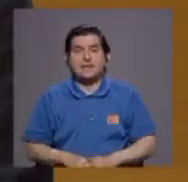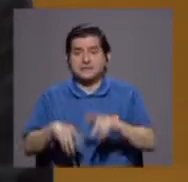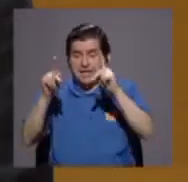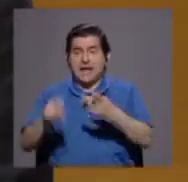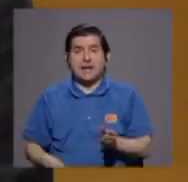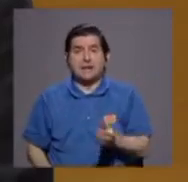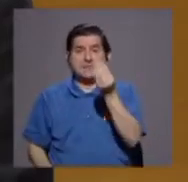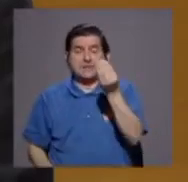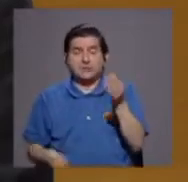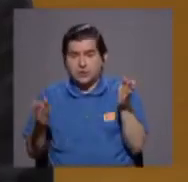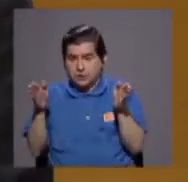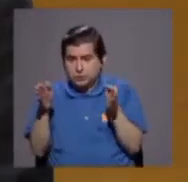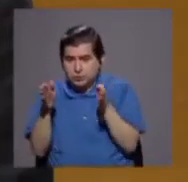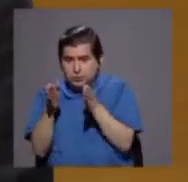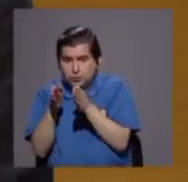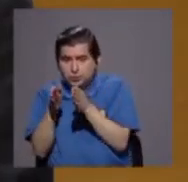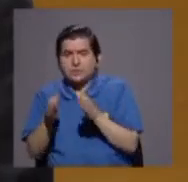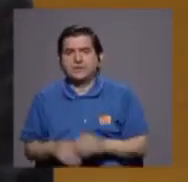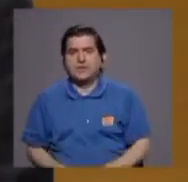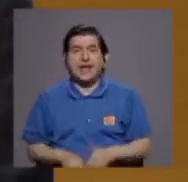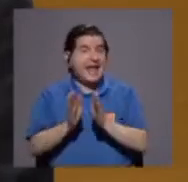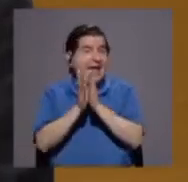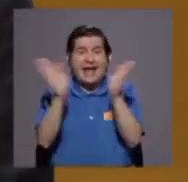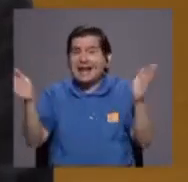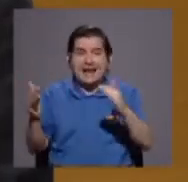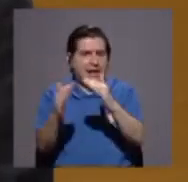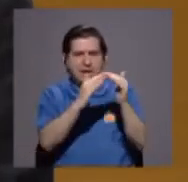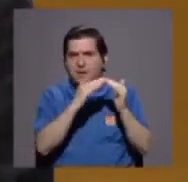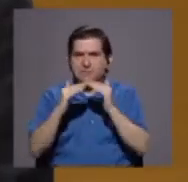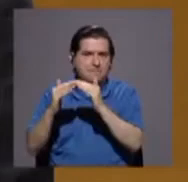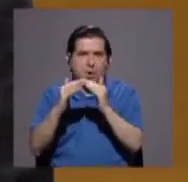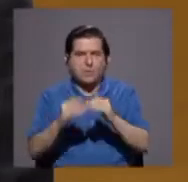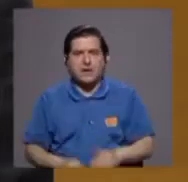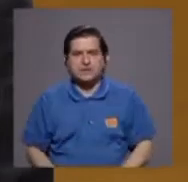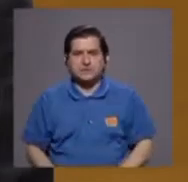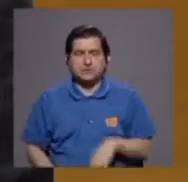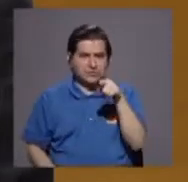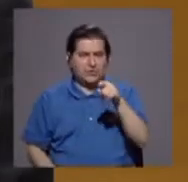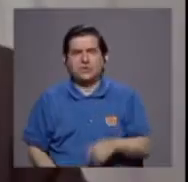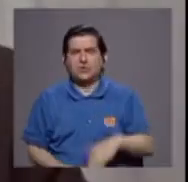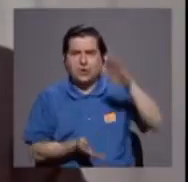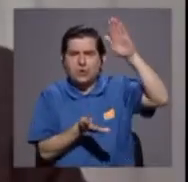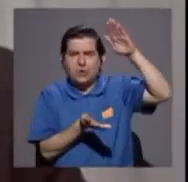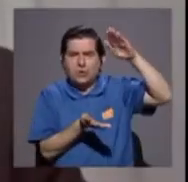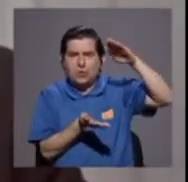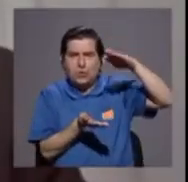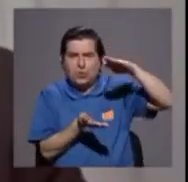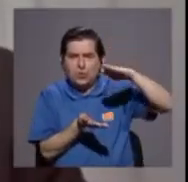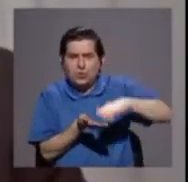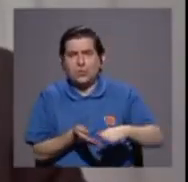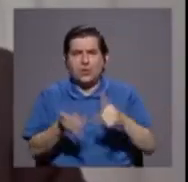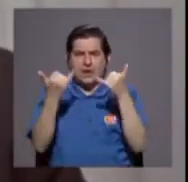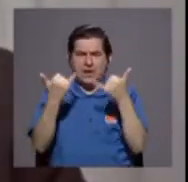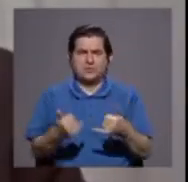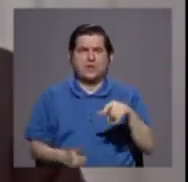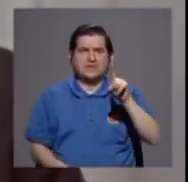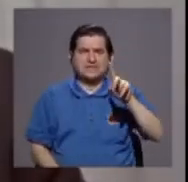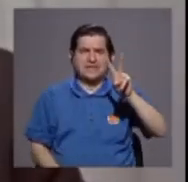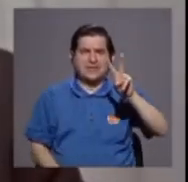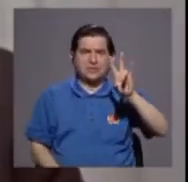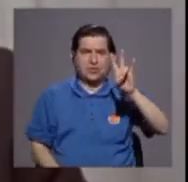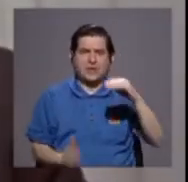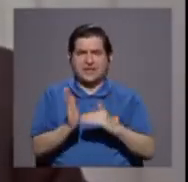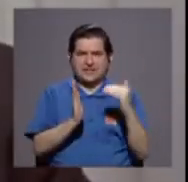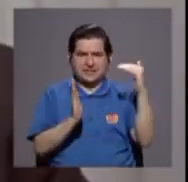Y en general, la población está decreciendo. En este momento hay 127